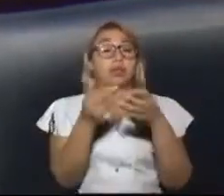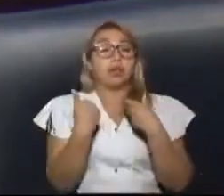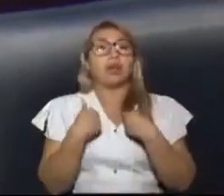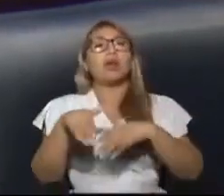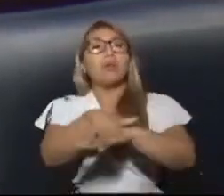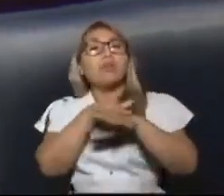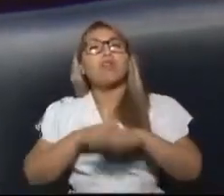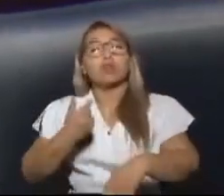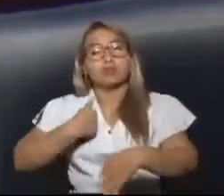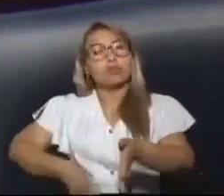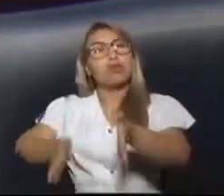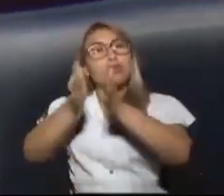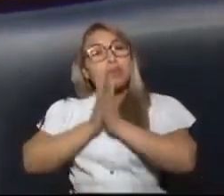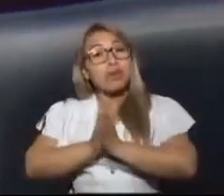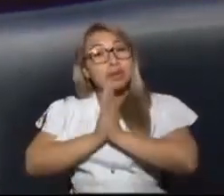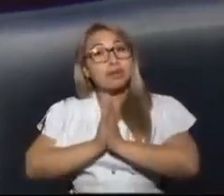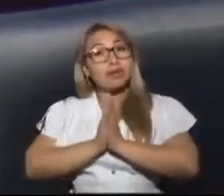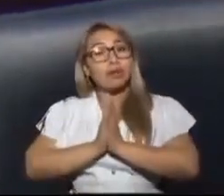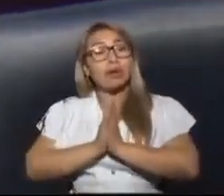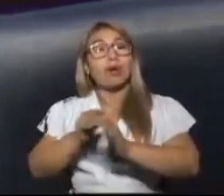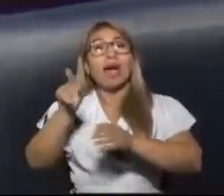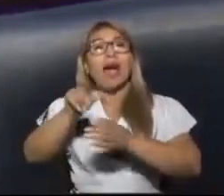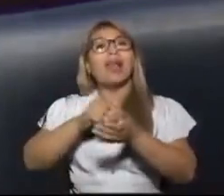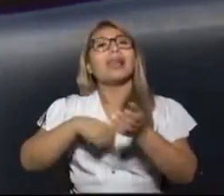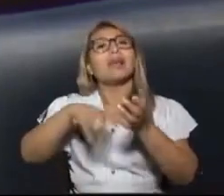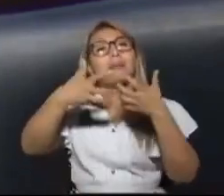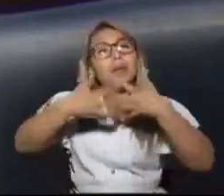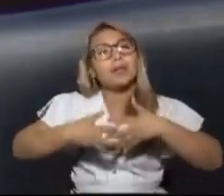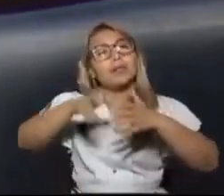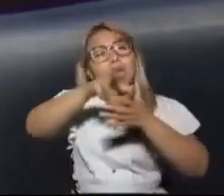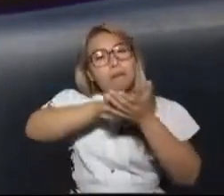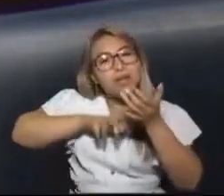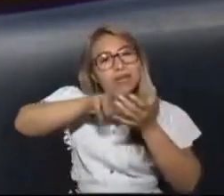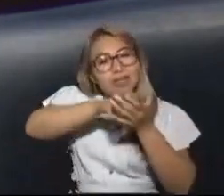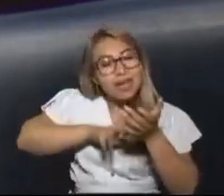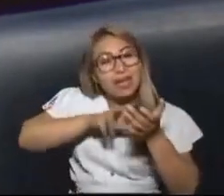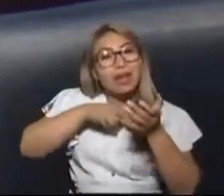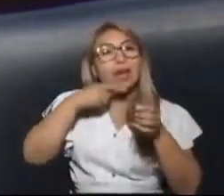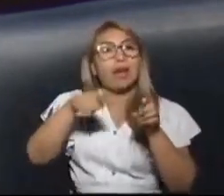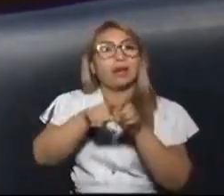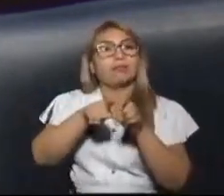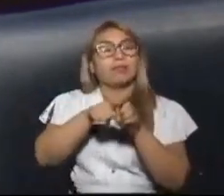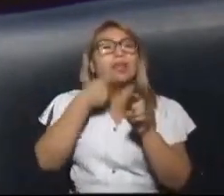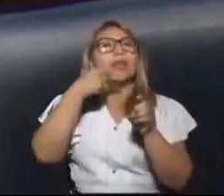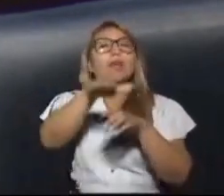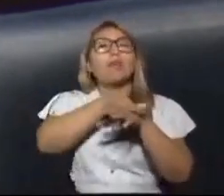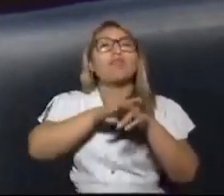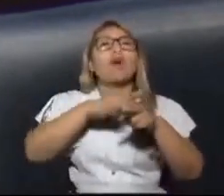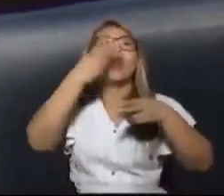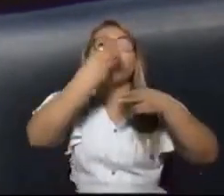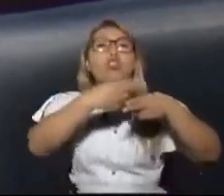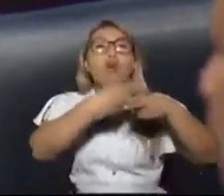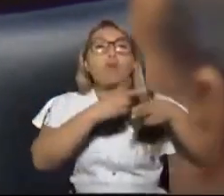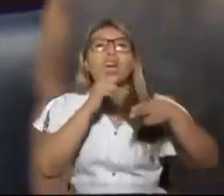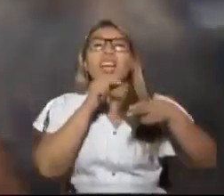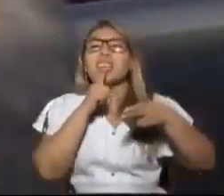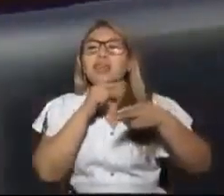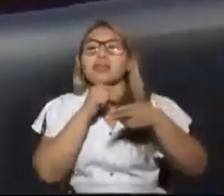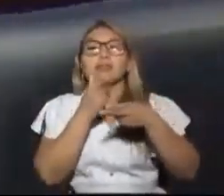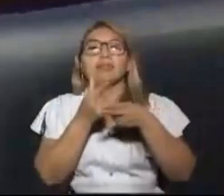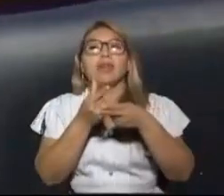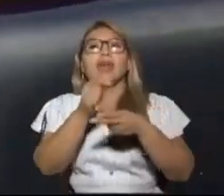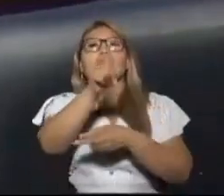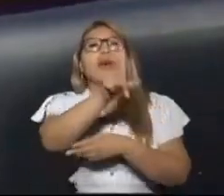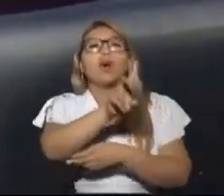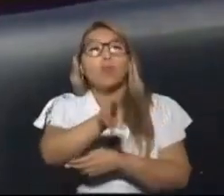Exijo a la minera Panamá que den los nombres si se le dio dinero a